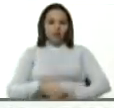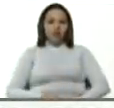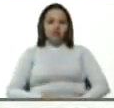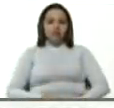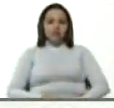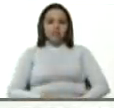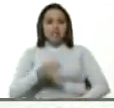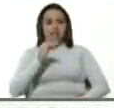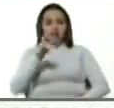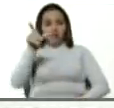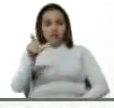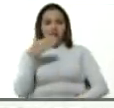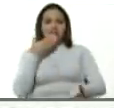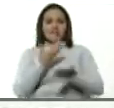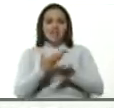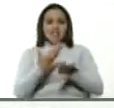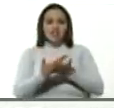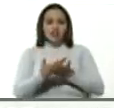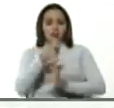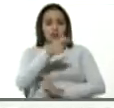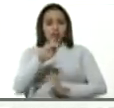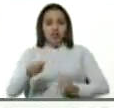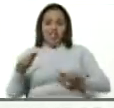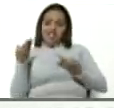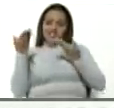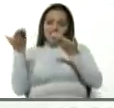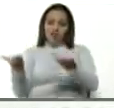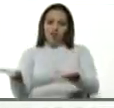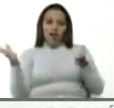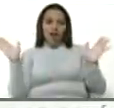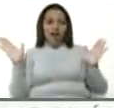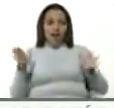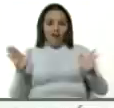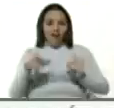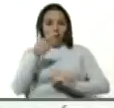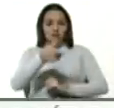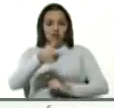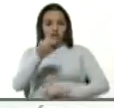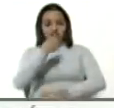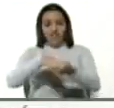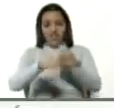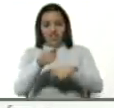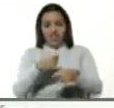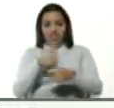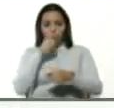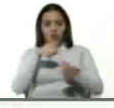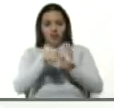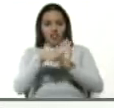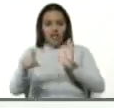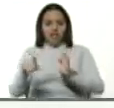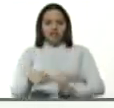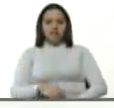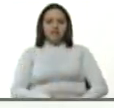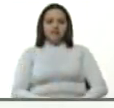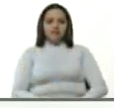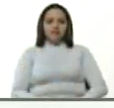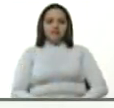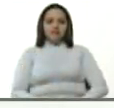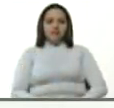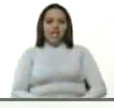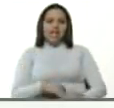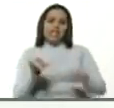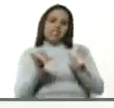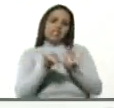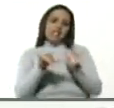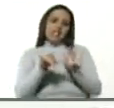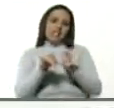por un testigo como la persona que entregó las aves al contrabandista de Trinidad y Tobago, cerca del